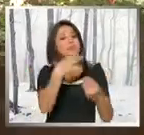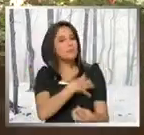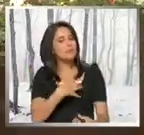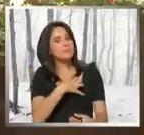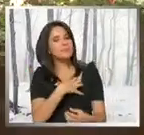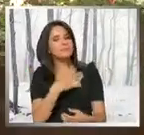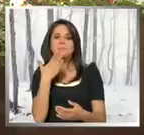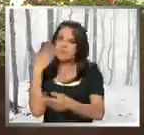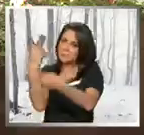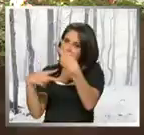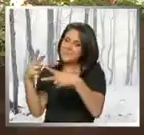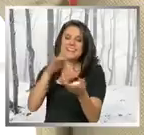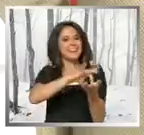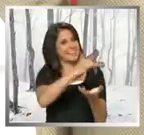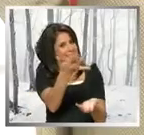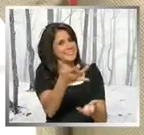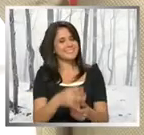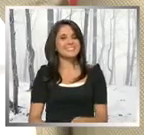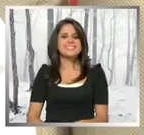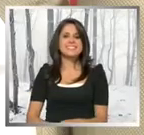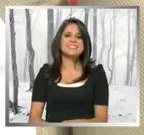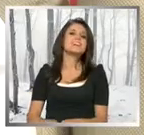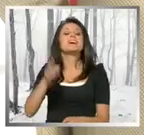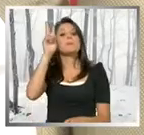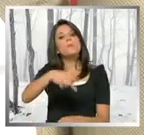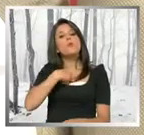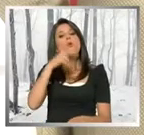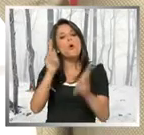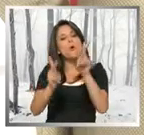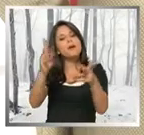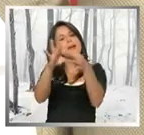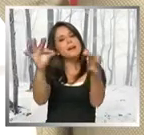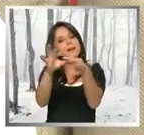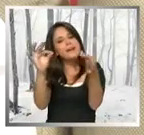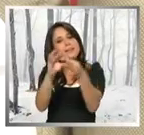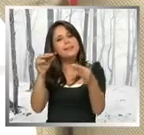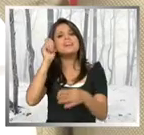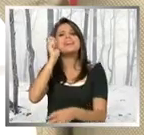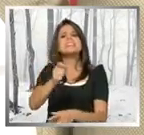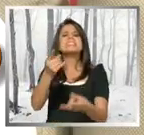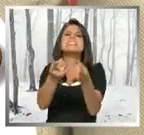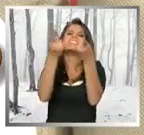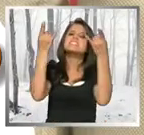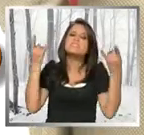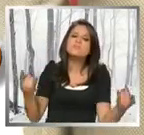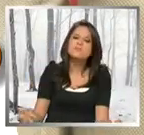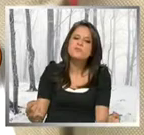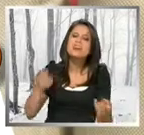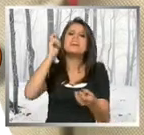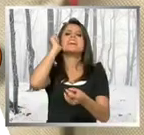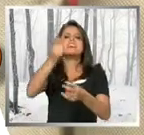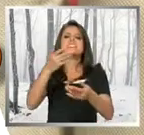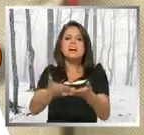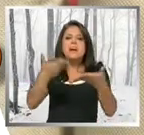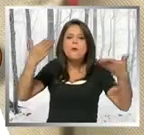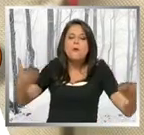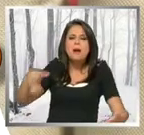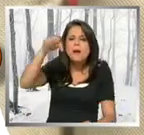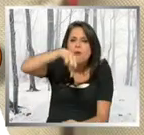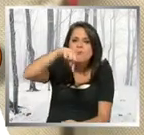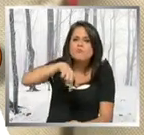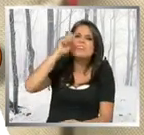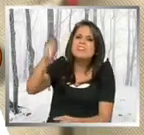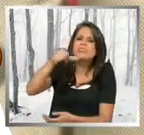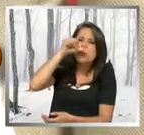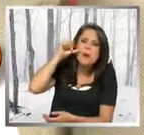Bienvenido. Gracias. Y así es, vamos a hablar hoy un poquito más que de la historia, del presente. Ahora le toca el presente a